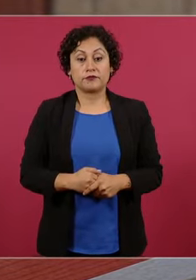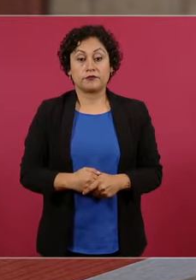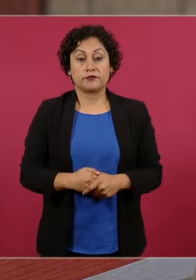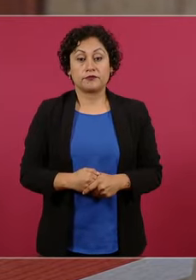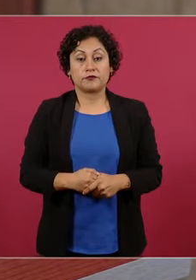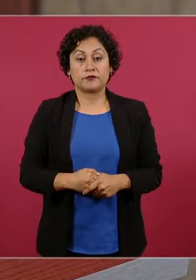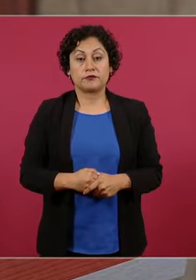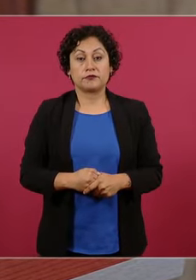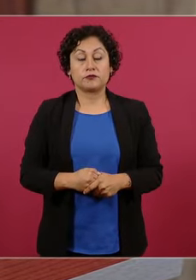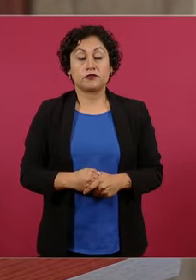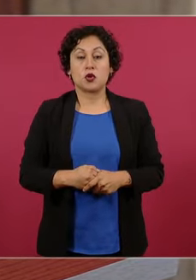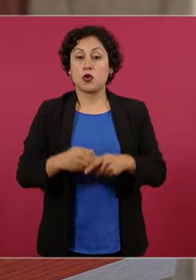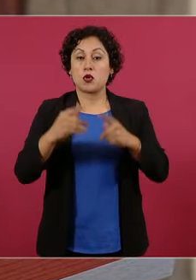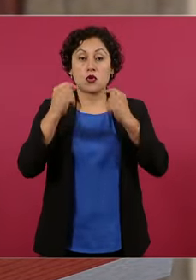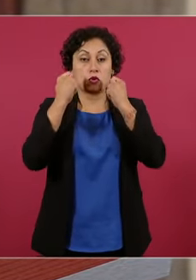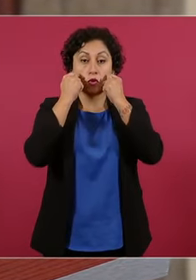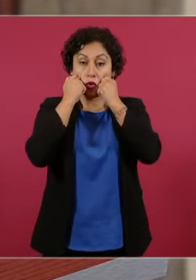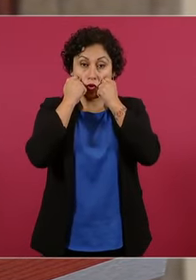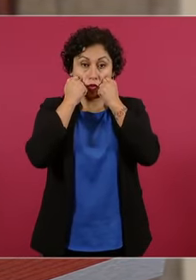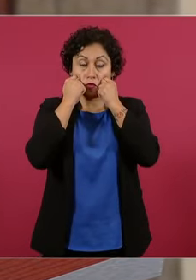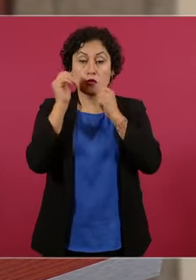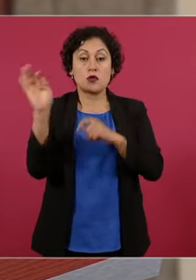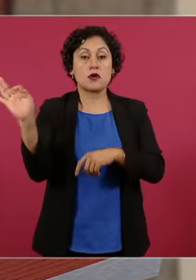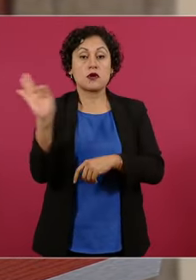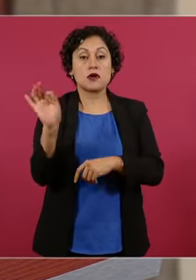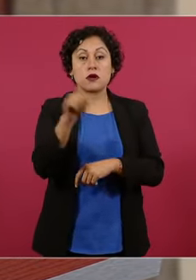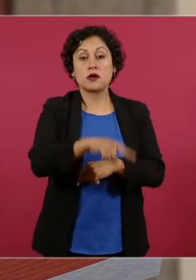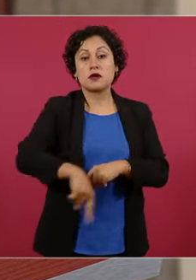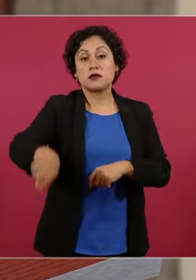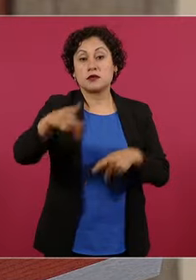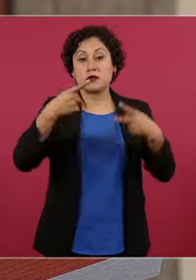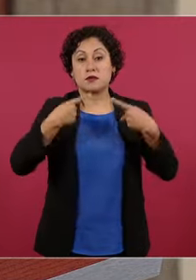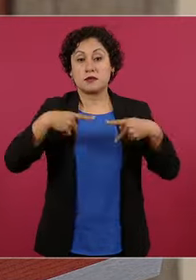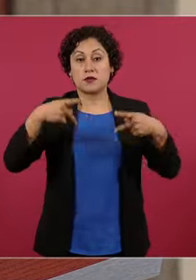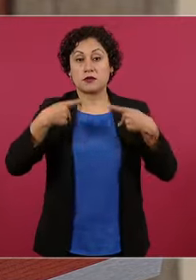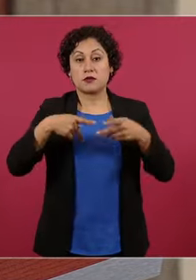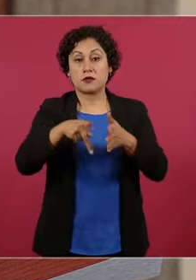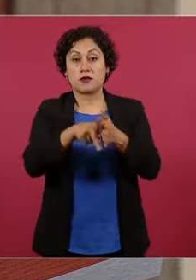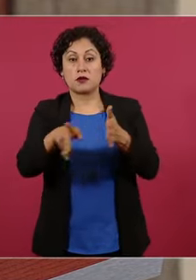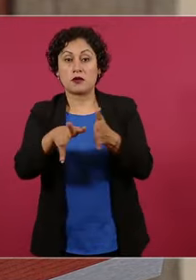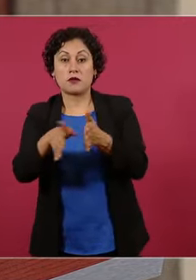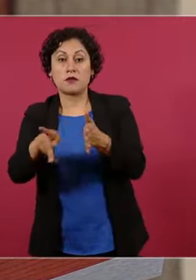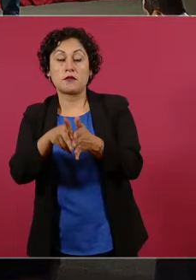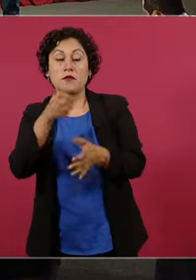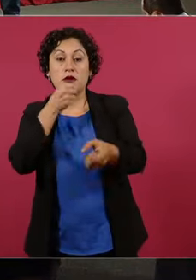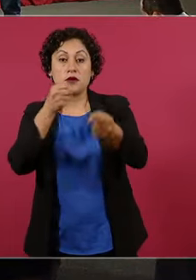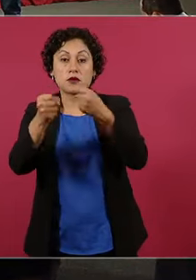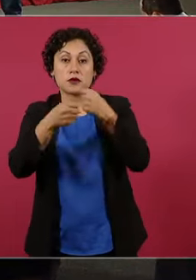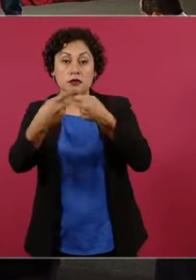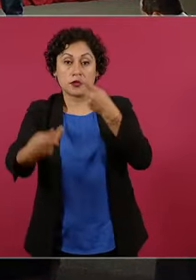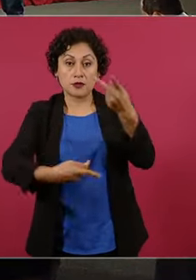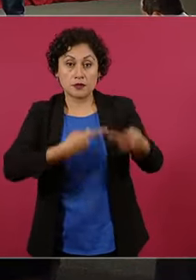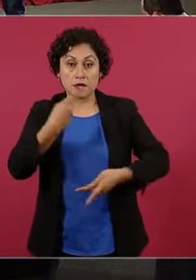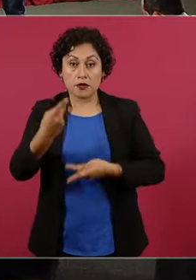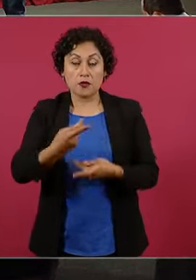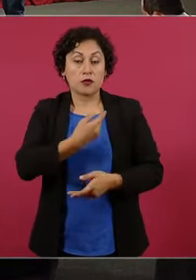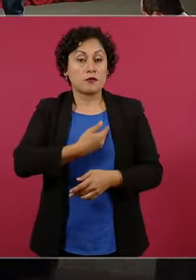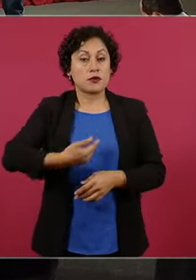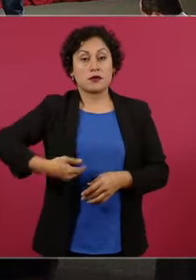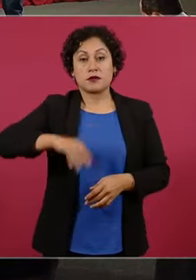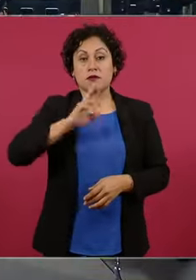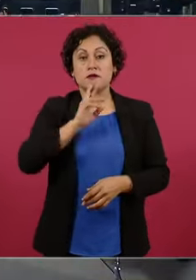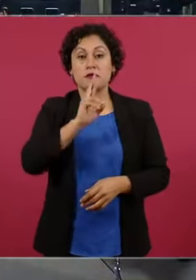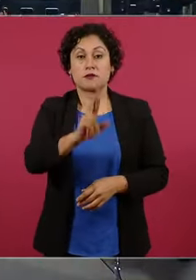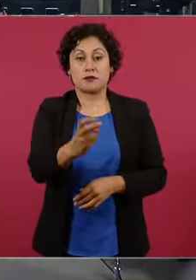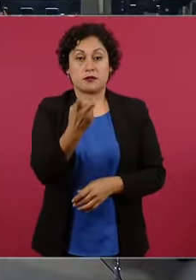ante el cuestionamiento de un medio de comunicación. ¿Cómo estás? Pues ante una pregunta,